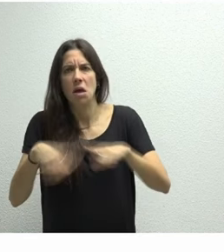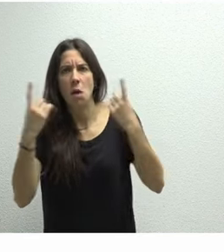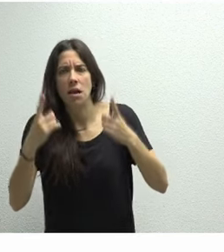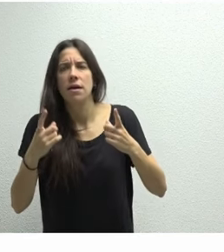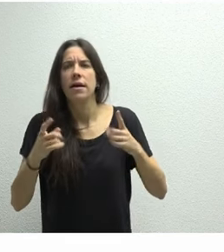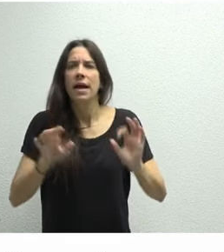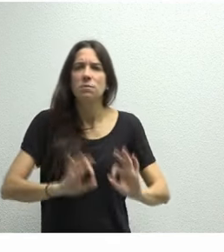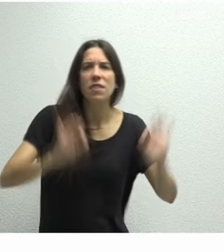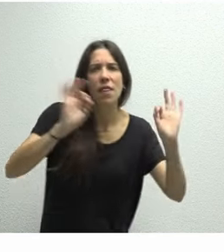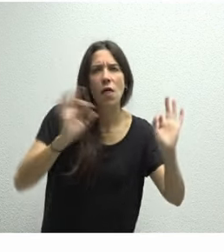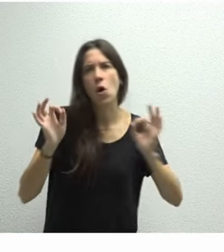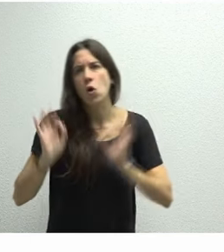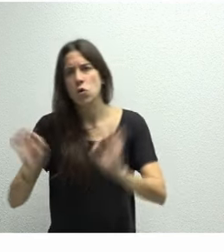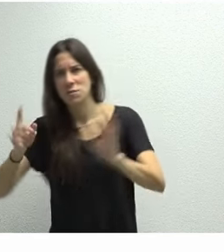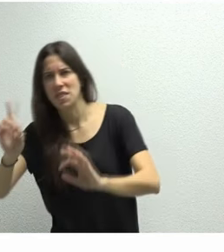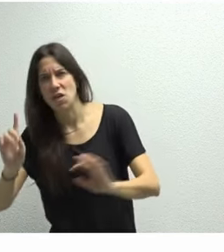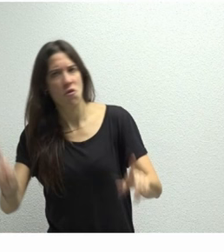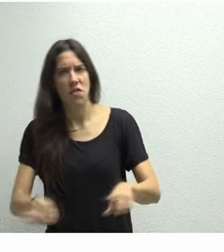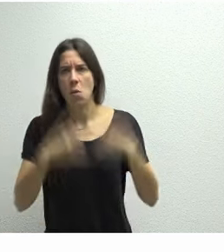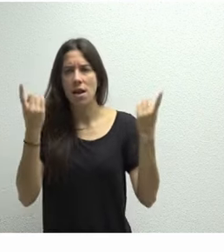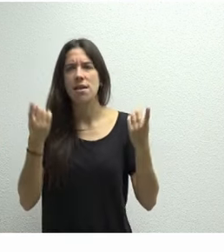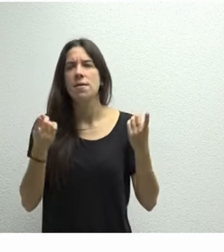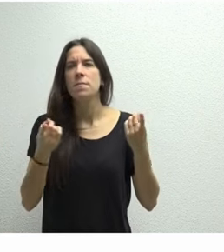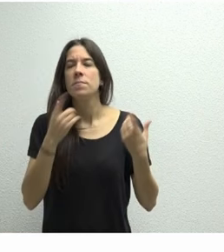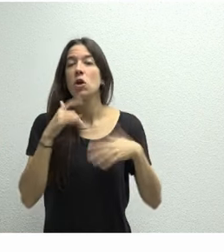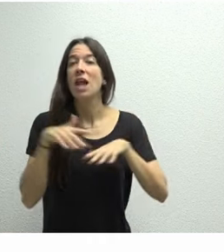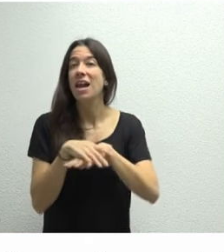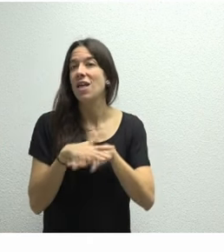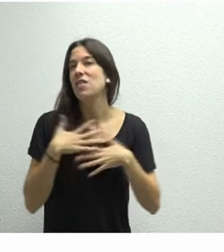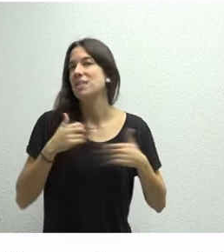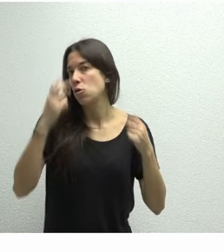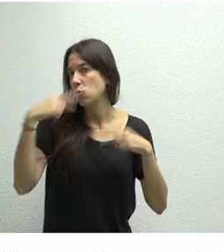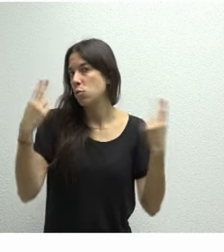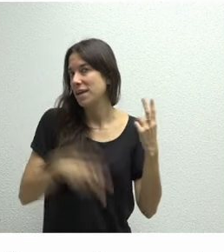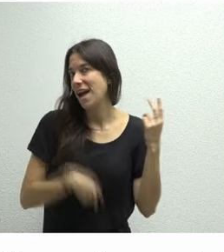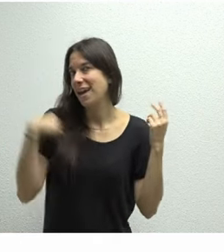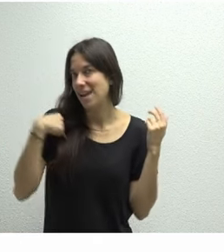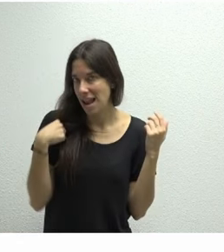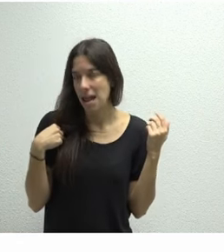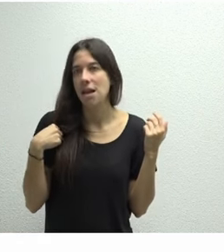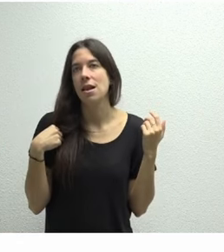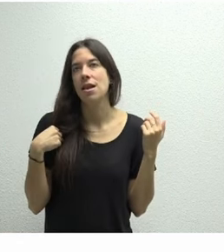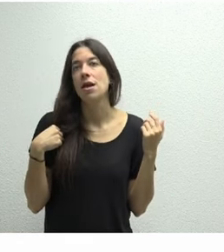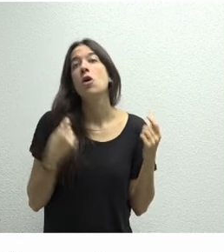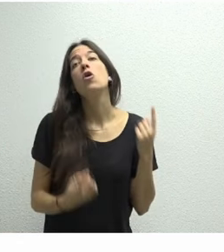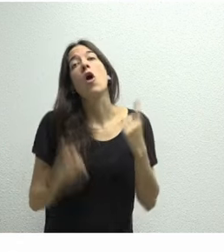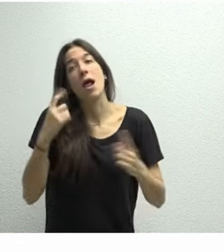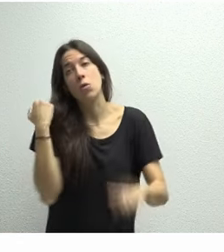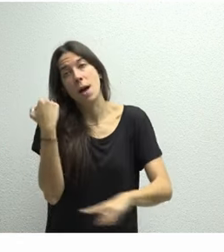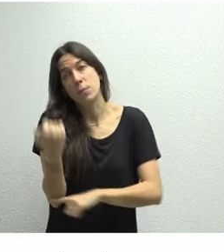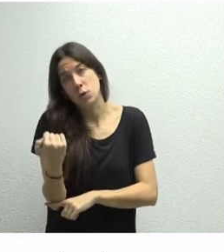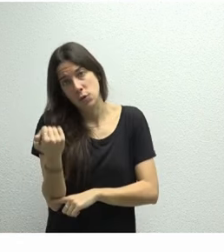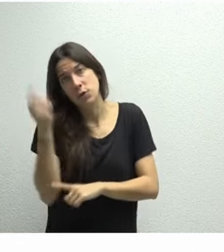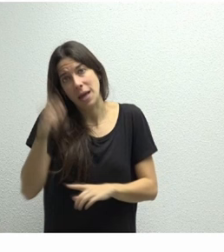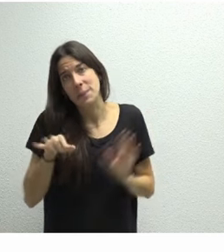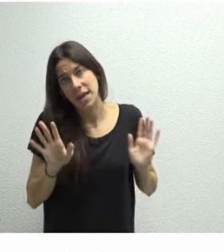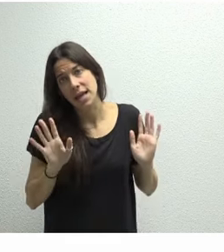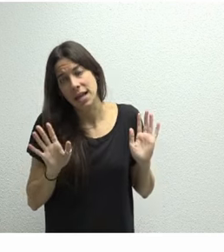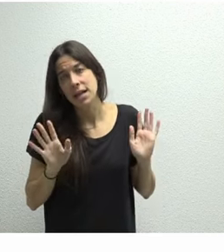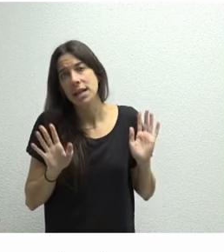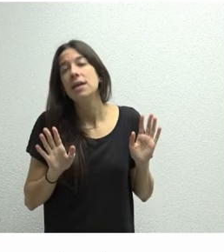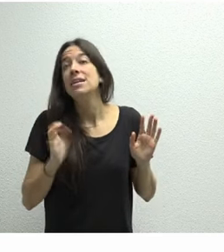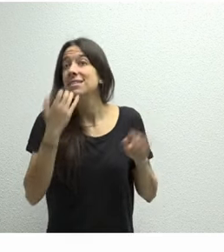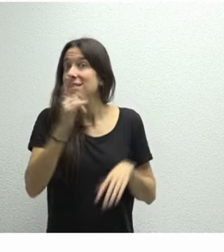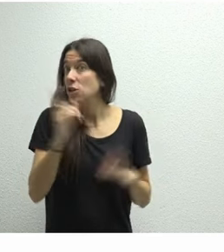no especializado la red de salud pública general pero con alguna apoyo en eso el